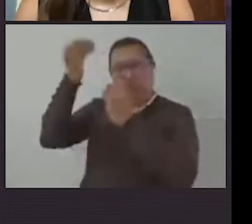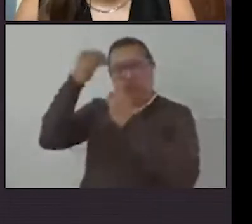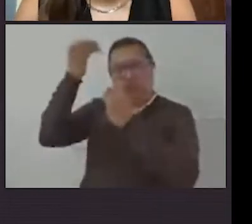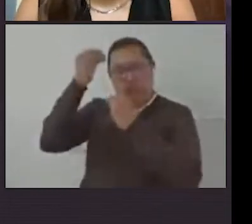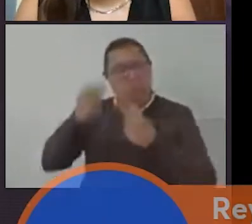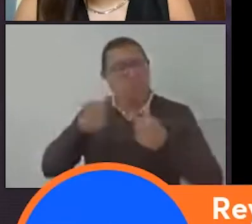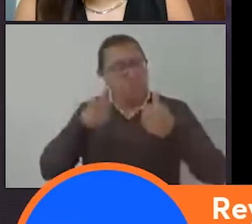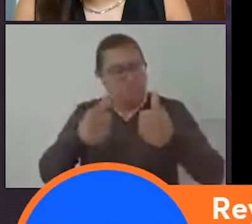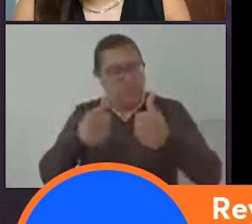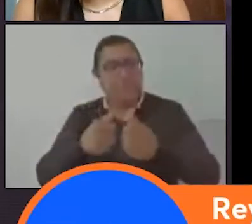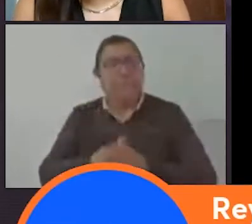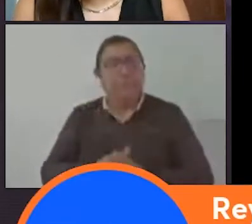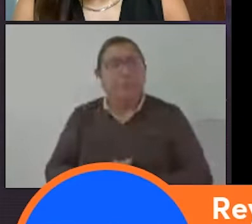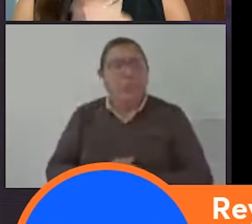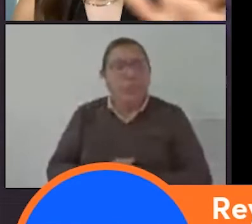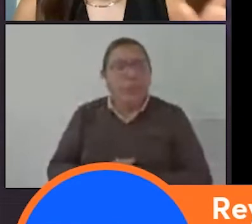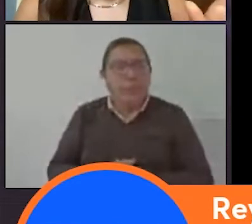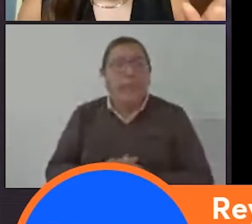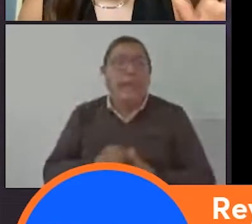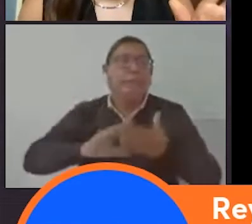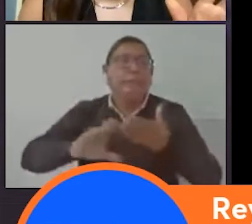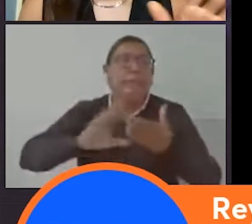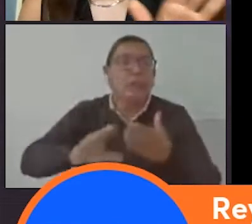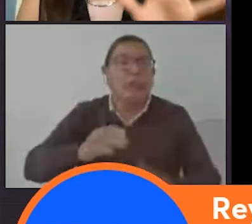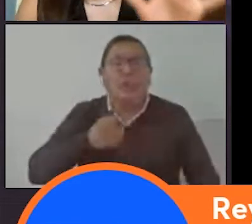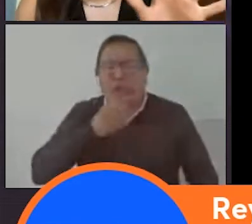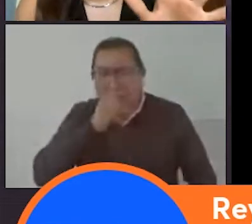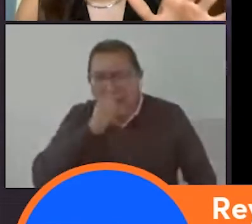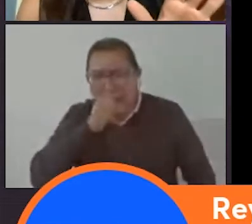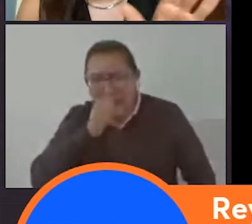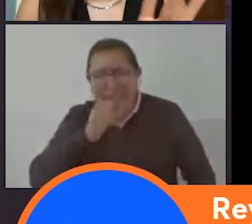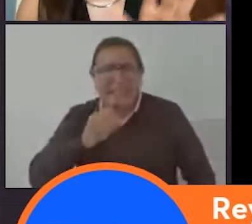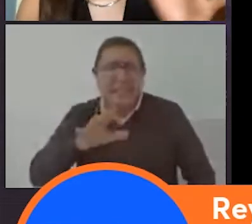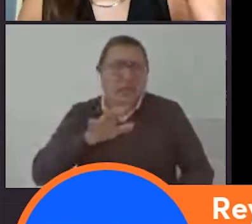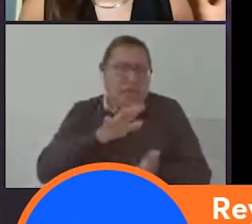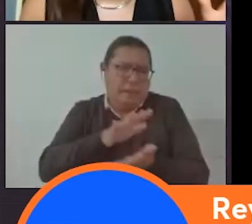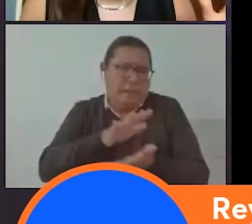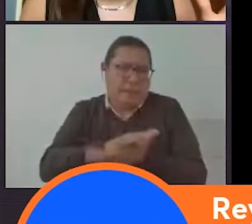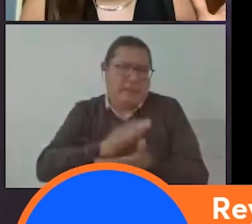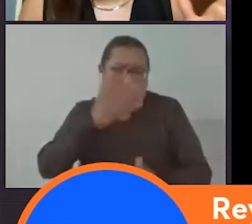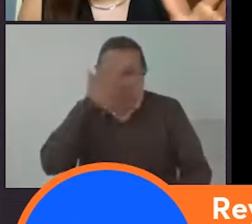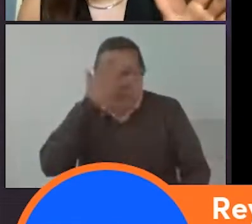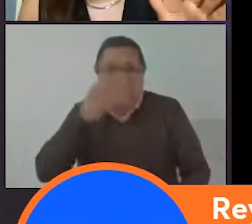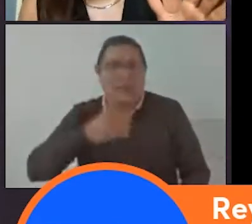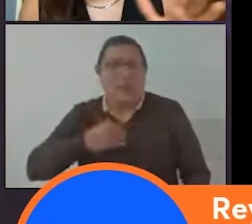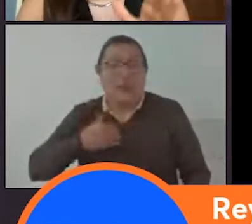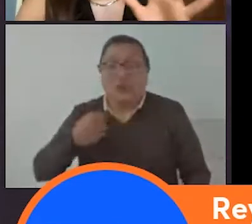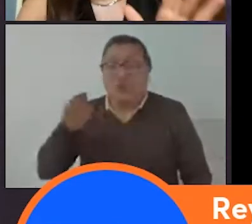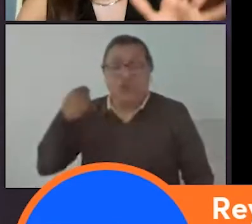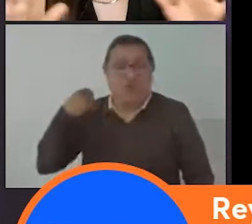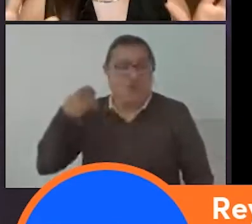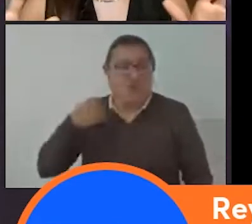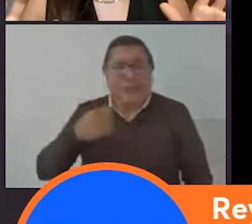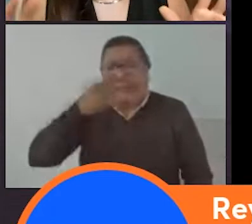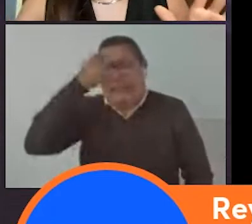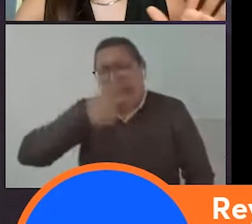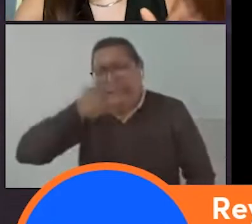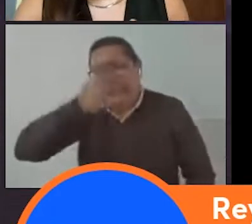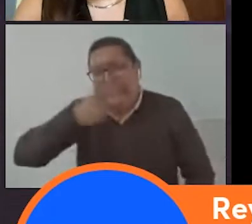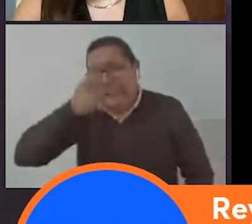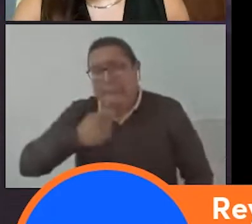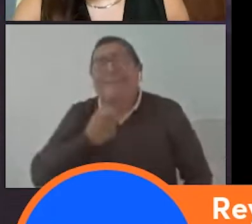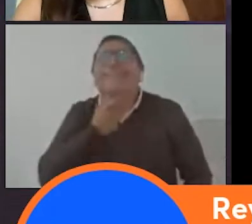Por ahí de repente si me ven toser. Por ahí les voy diciendo porque me estoy recuperando de una gripa, entonces